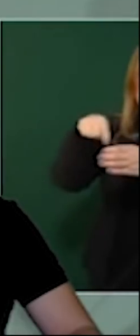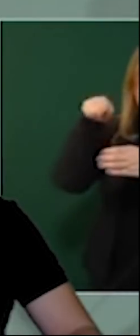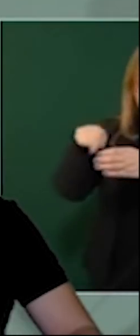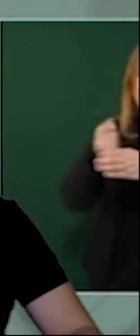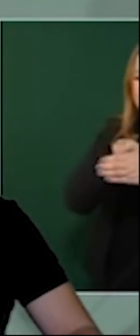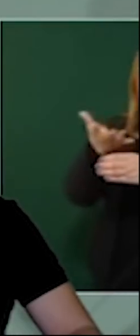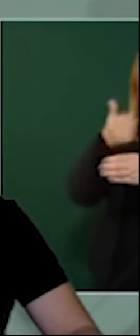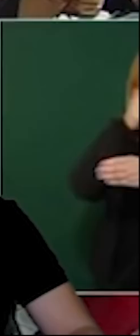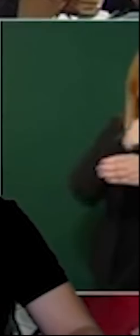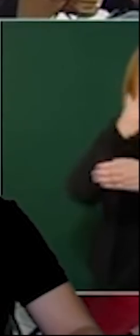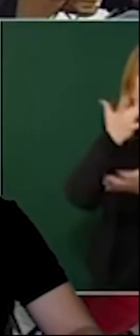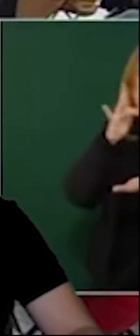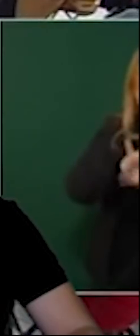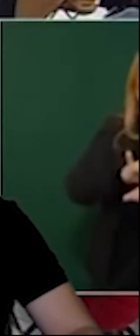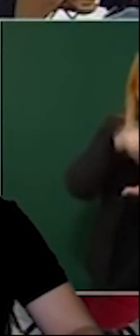traidores a la patria,